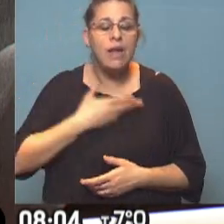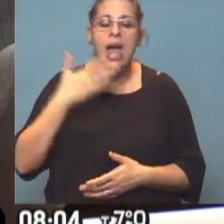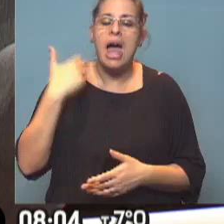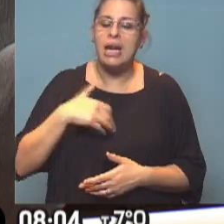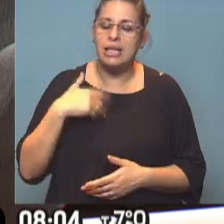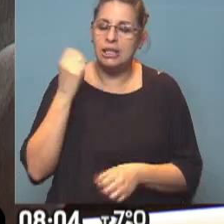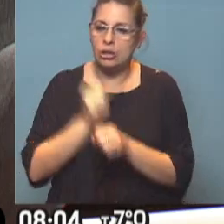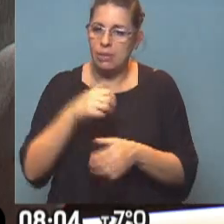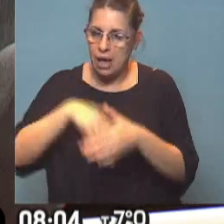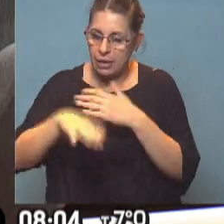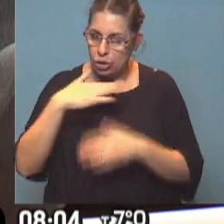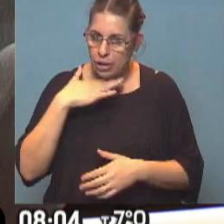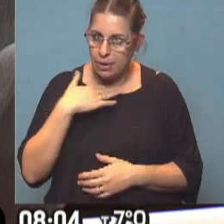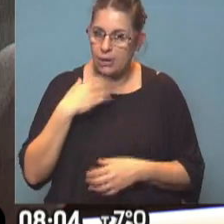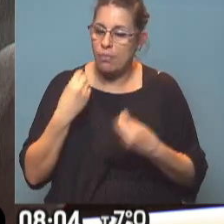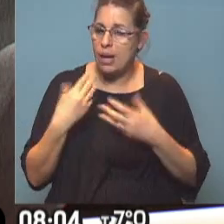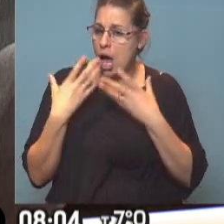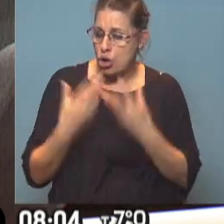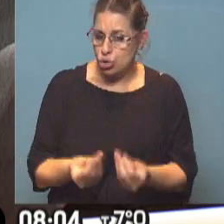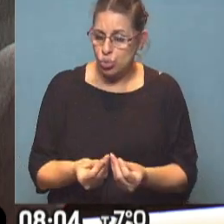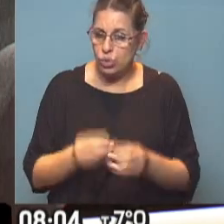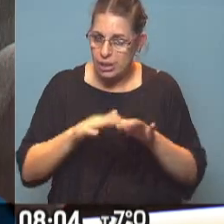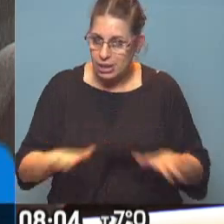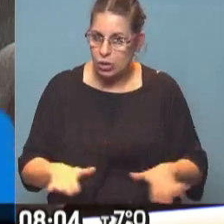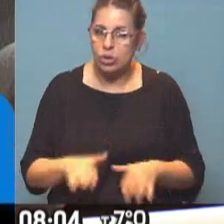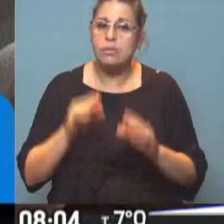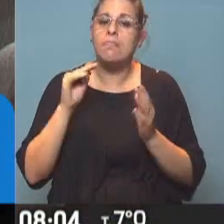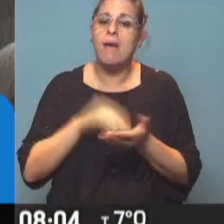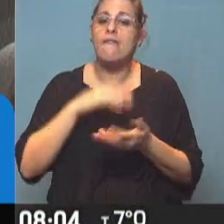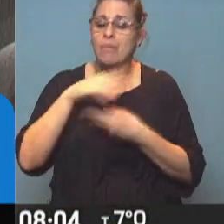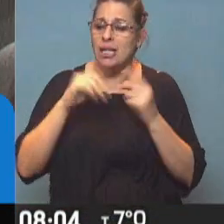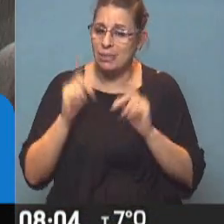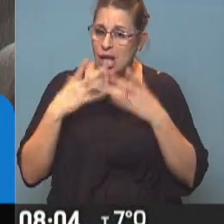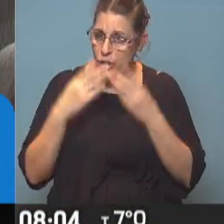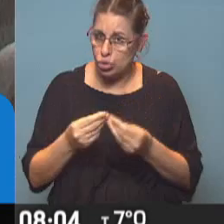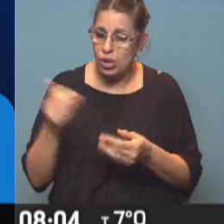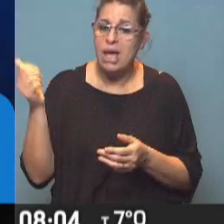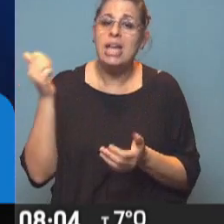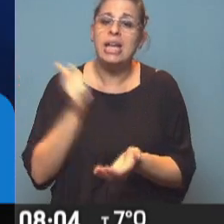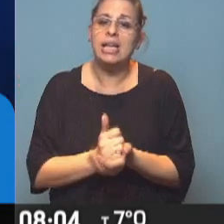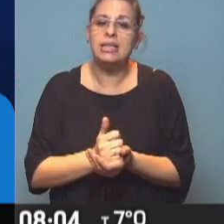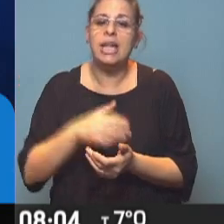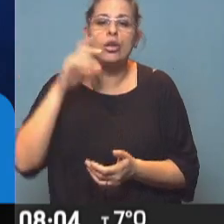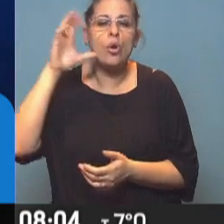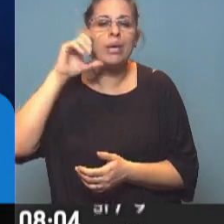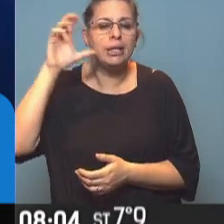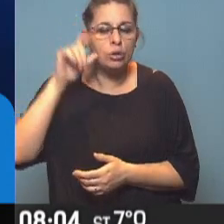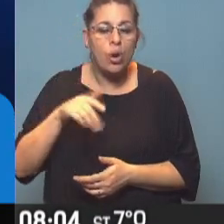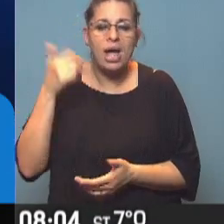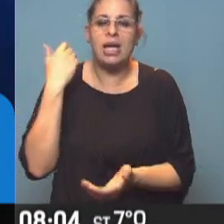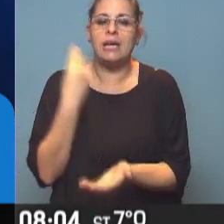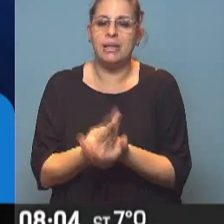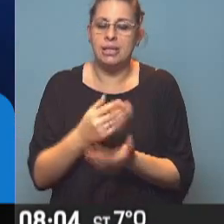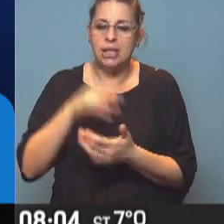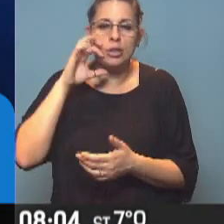México, en el terreno, justamente para ayudar a estos niños y a sus familias. Por eso está con nosotros Roberto Benes, que es representante en Argentina de